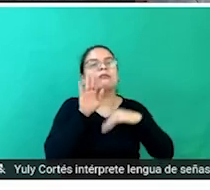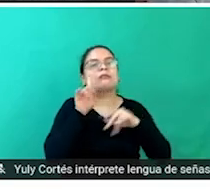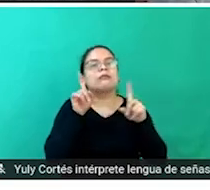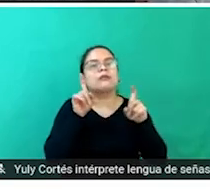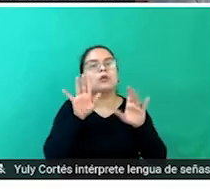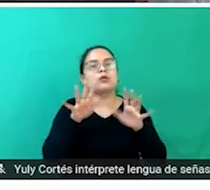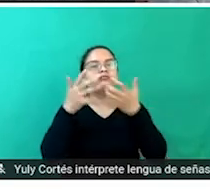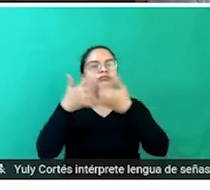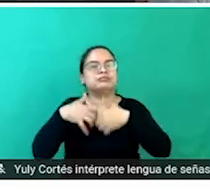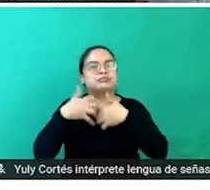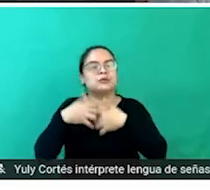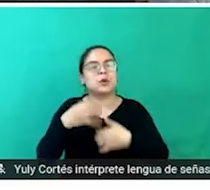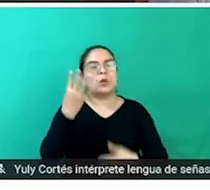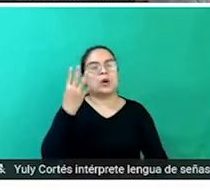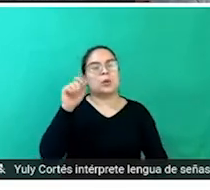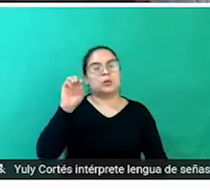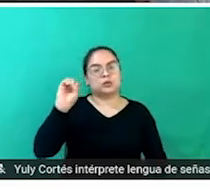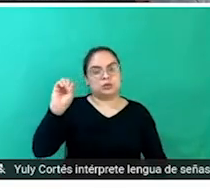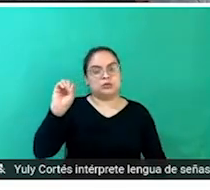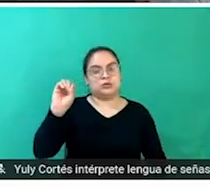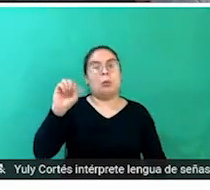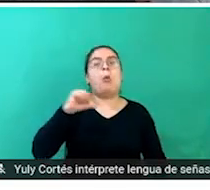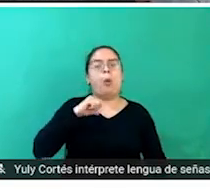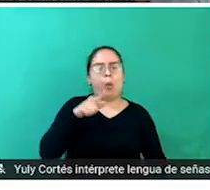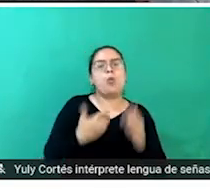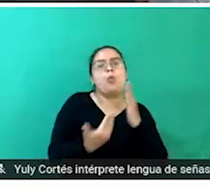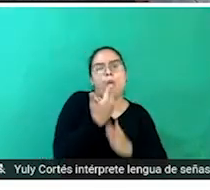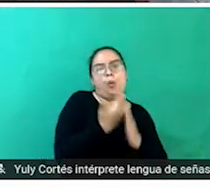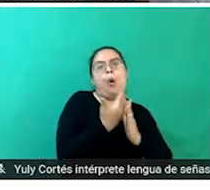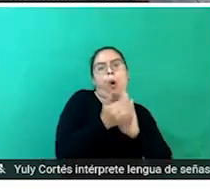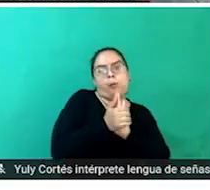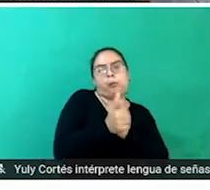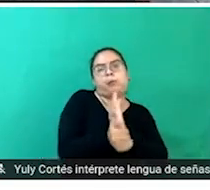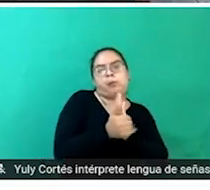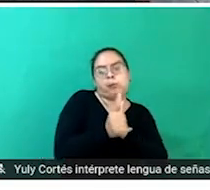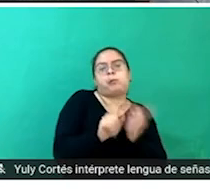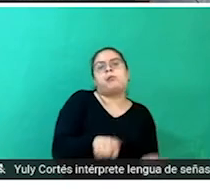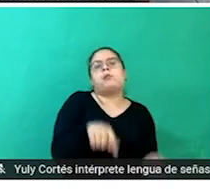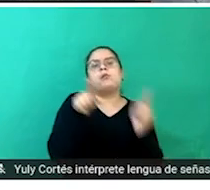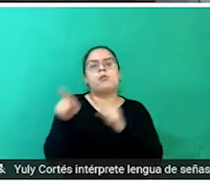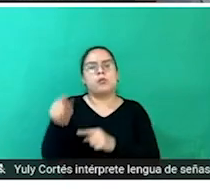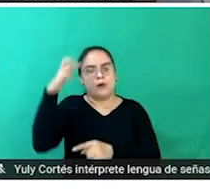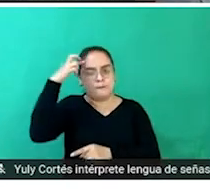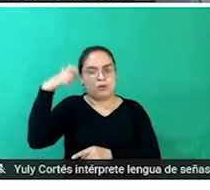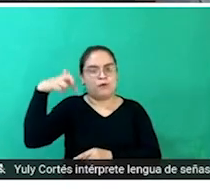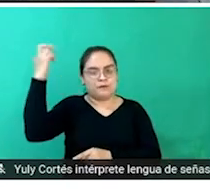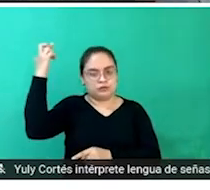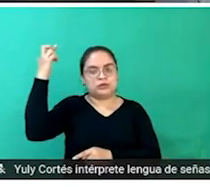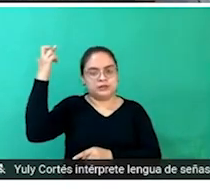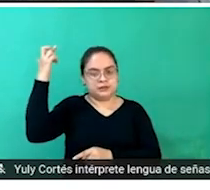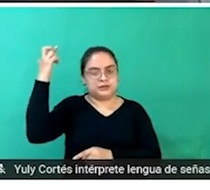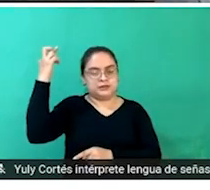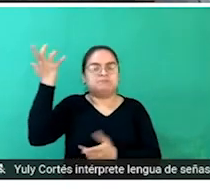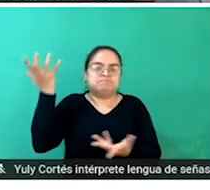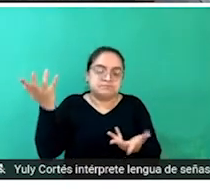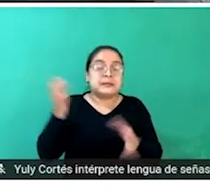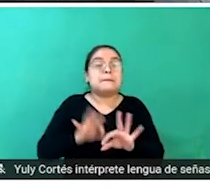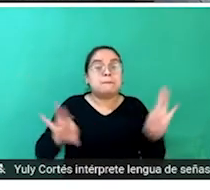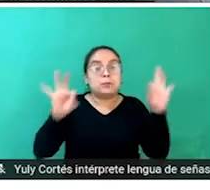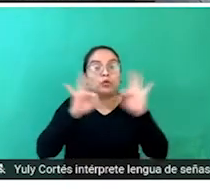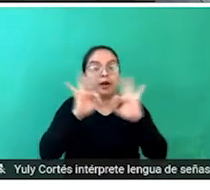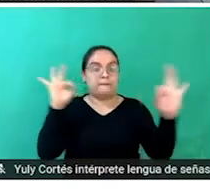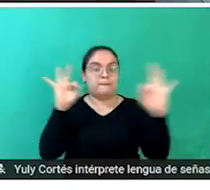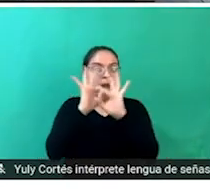industria 4.0. Tenemos por un lado nuevos talentos y por el otro lado tenemos profesionales. Debemos enfocarnos en